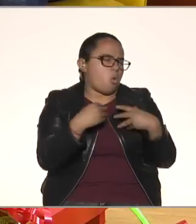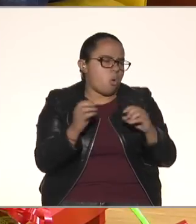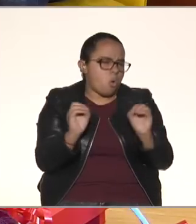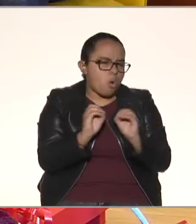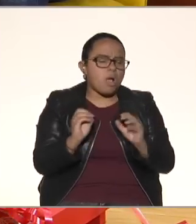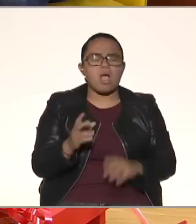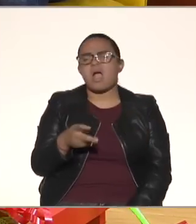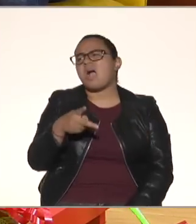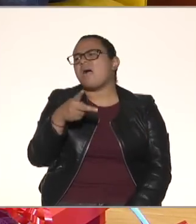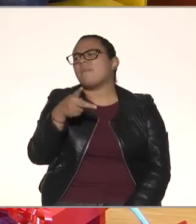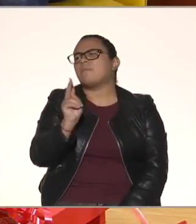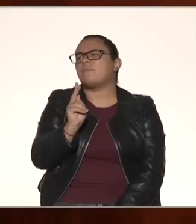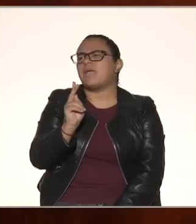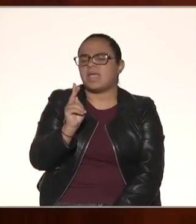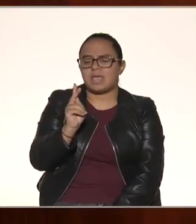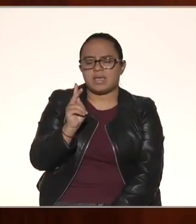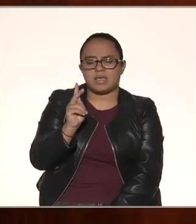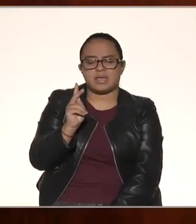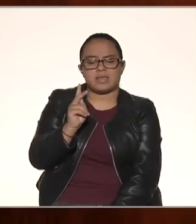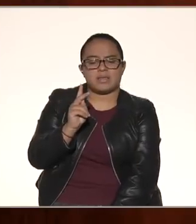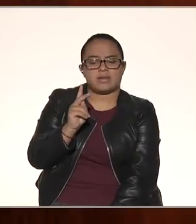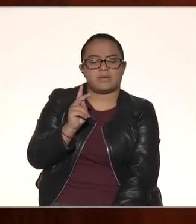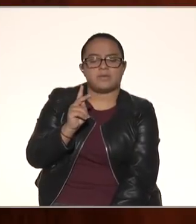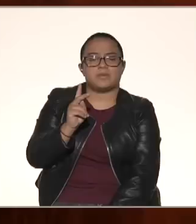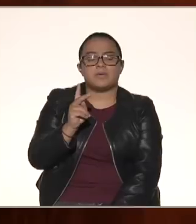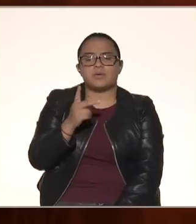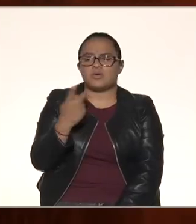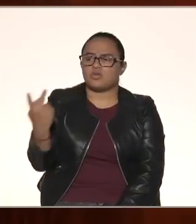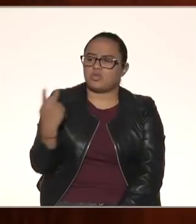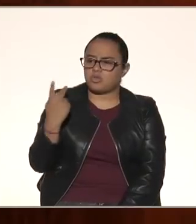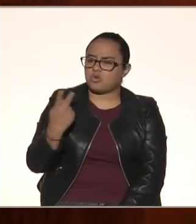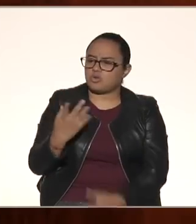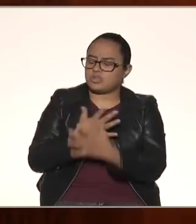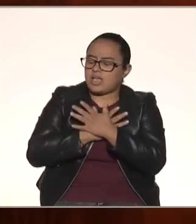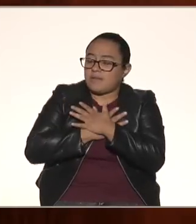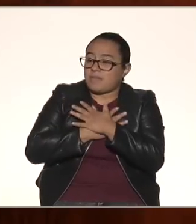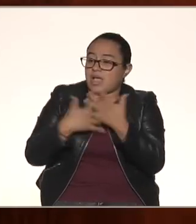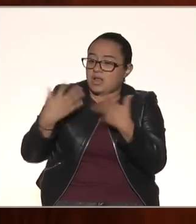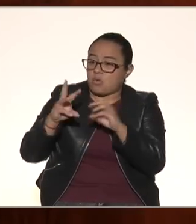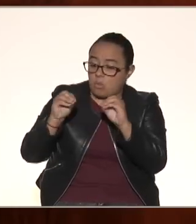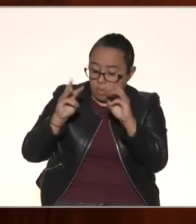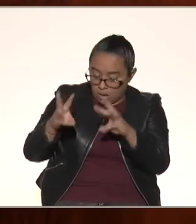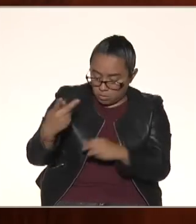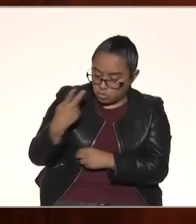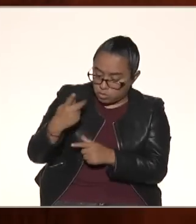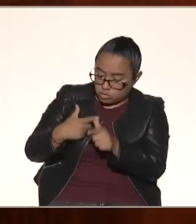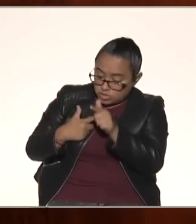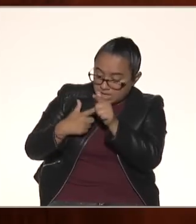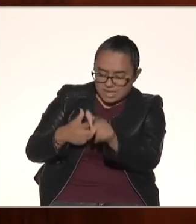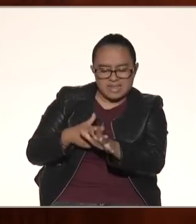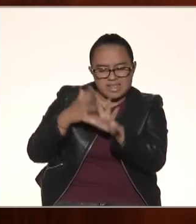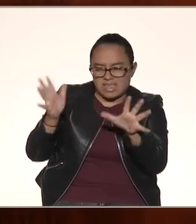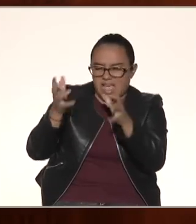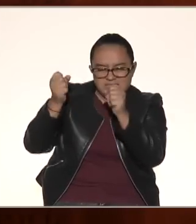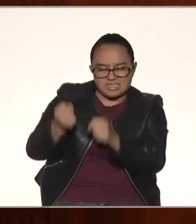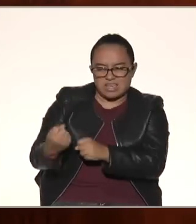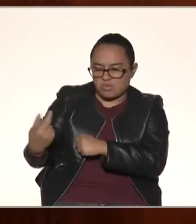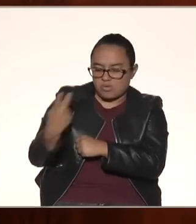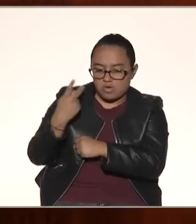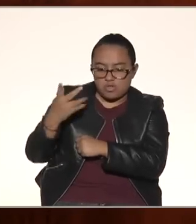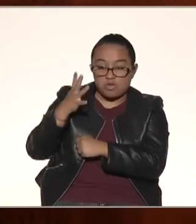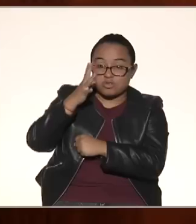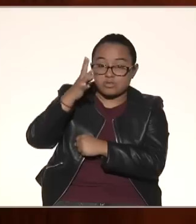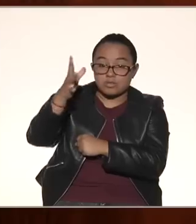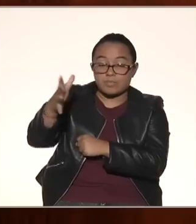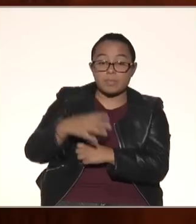nos amamos y es la persona con la que voy a estar, ya me vi. Y entonces a veces